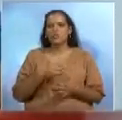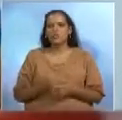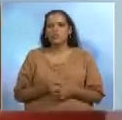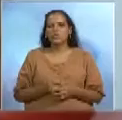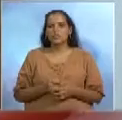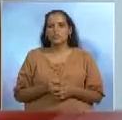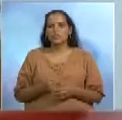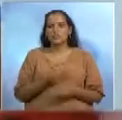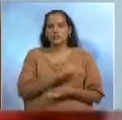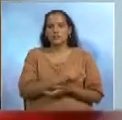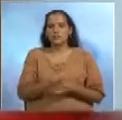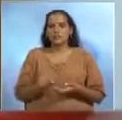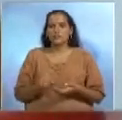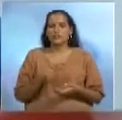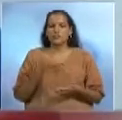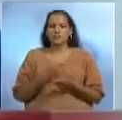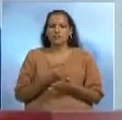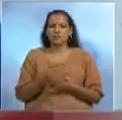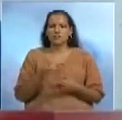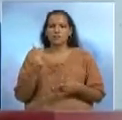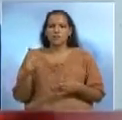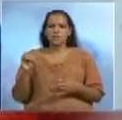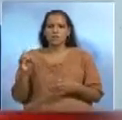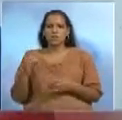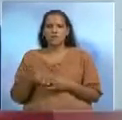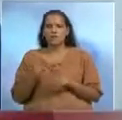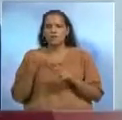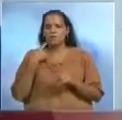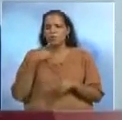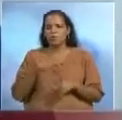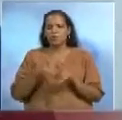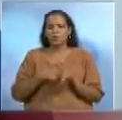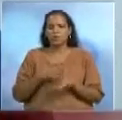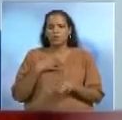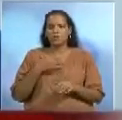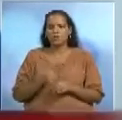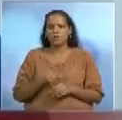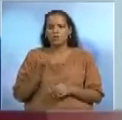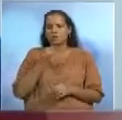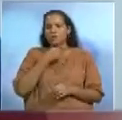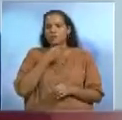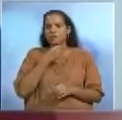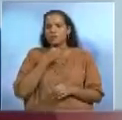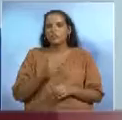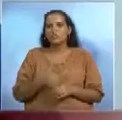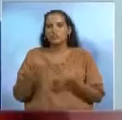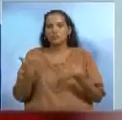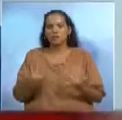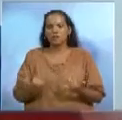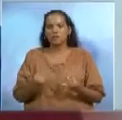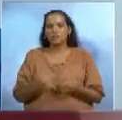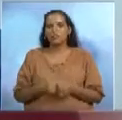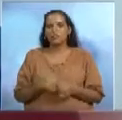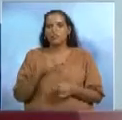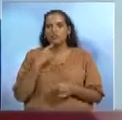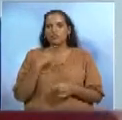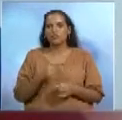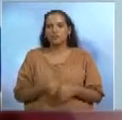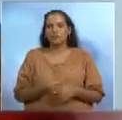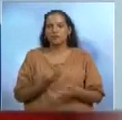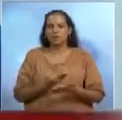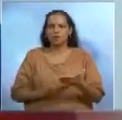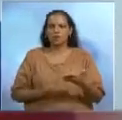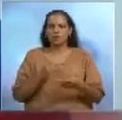vale 20, 25, 30 al metro. Y eso no les gustó a ellos. Ahora, con la resolución,